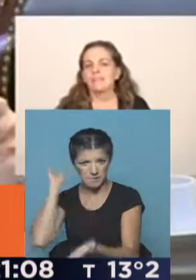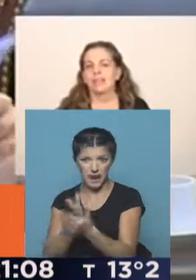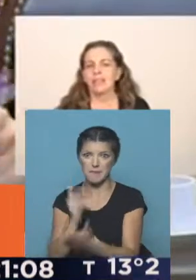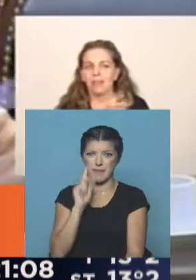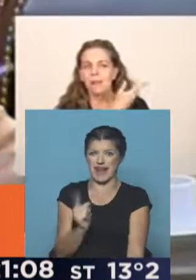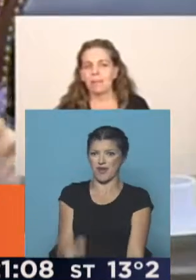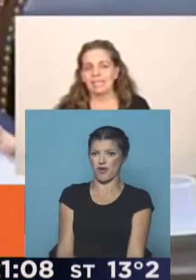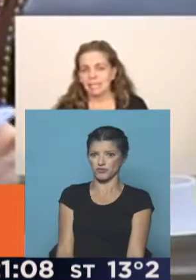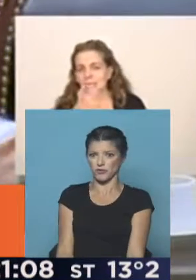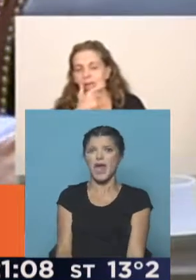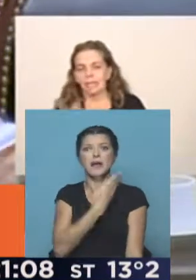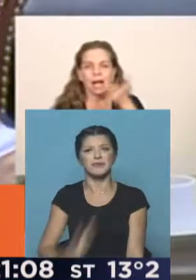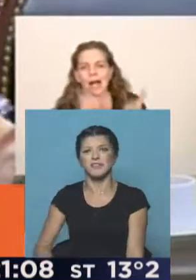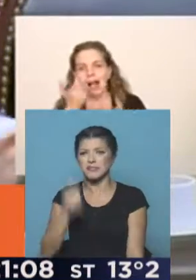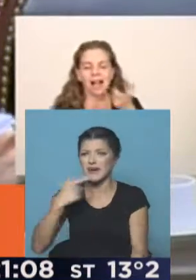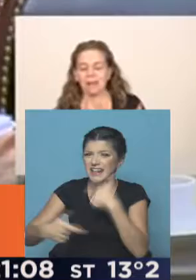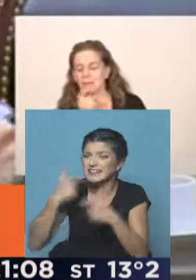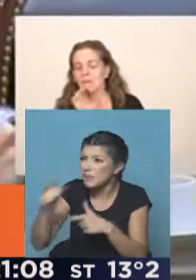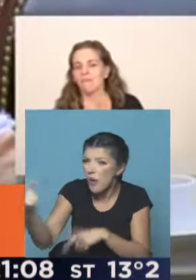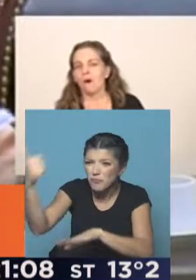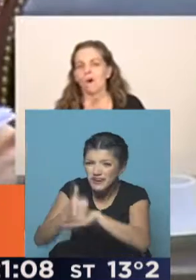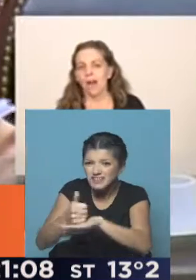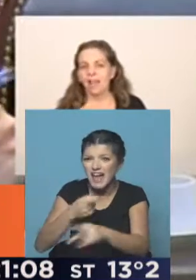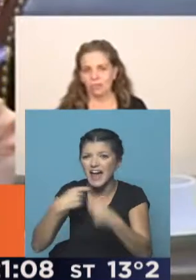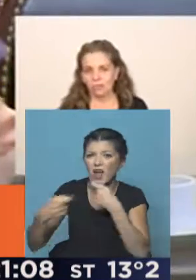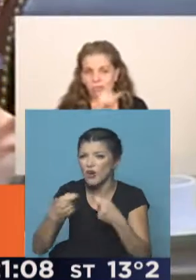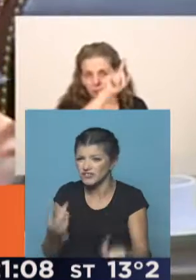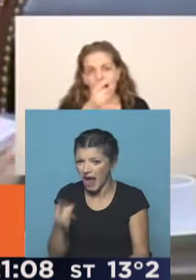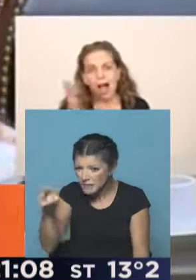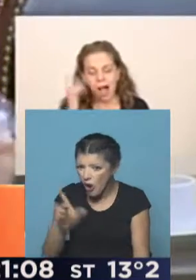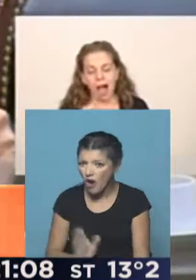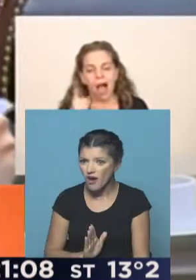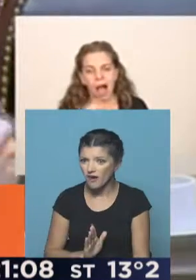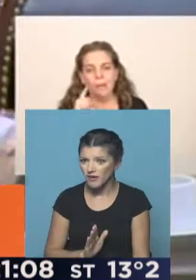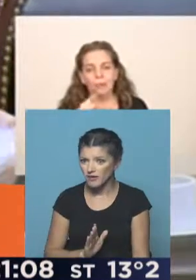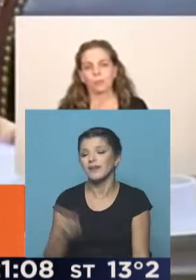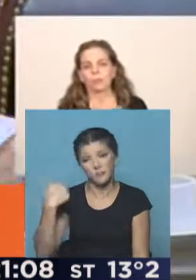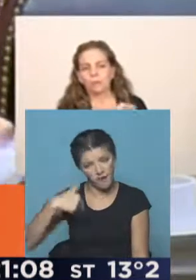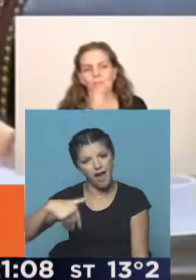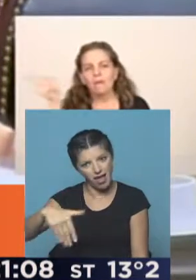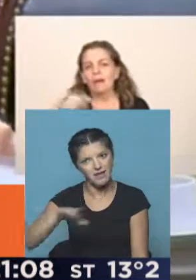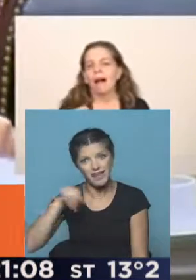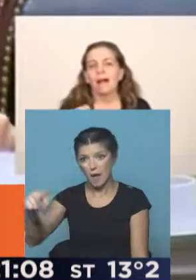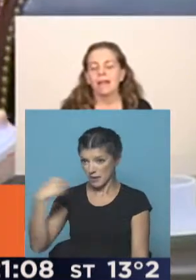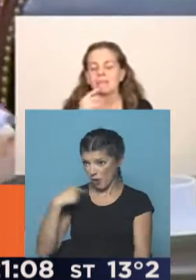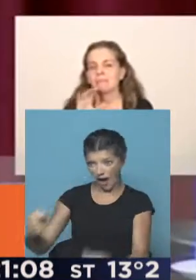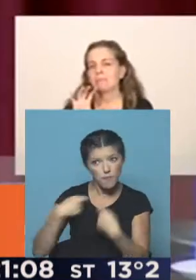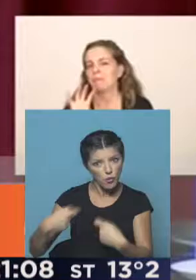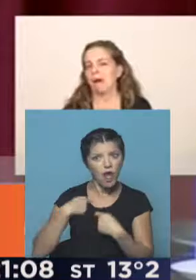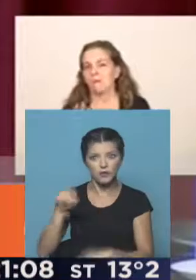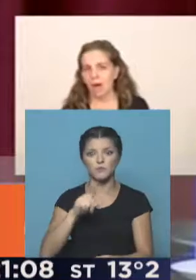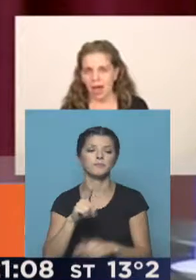se está matando de risa. Te mandó a negociar. Te mandó a negociar. Y vas a ir, amigo, no me corres.